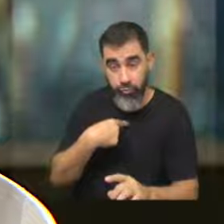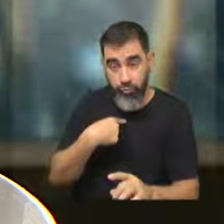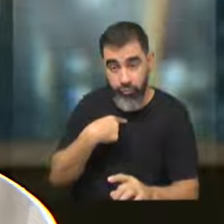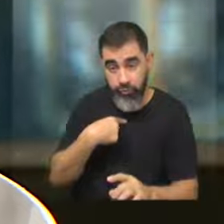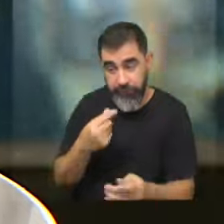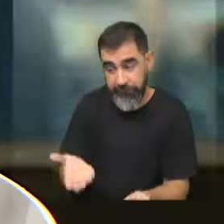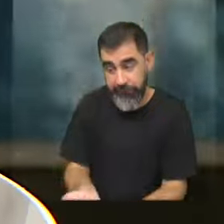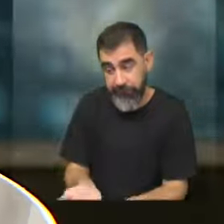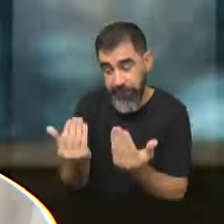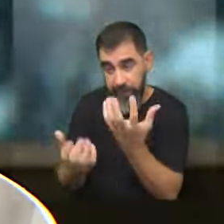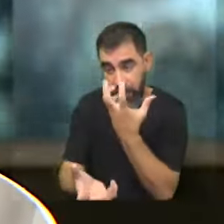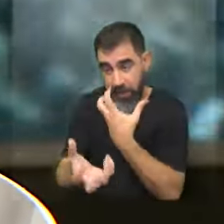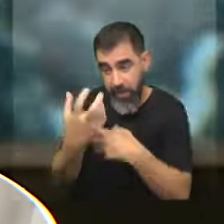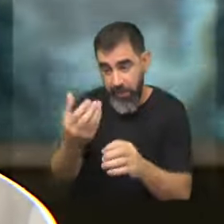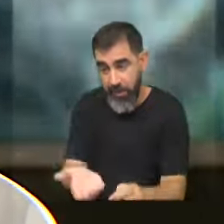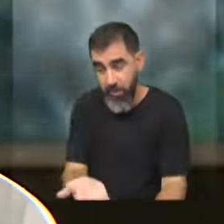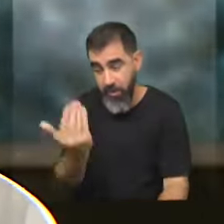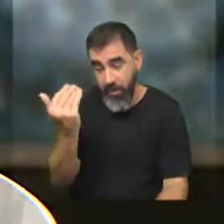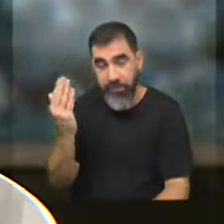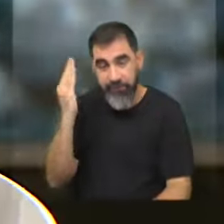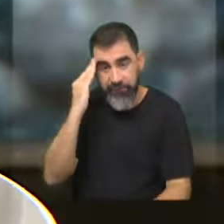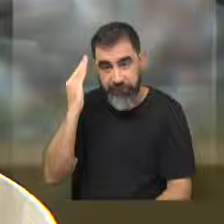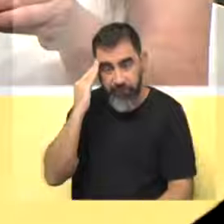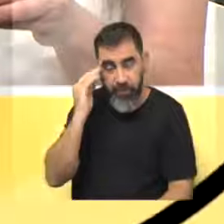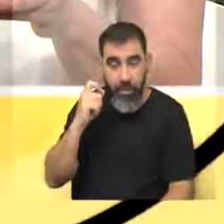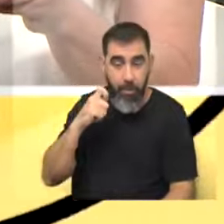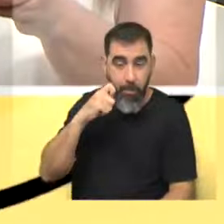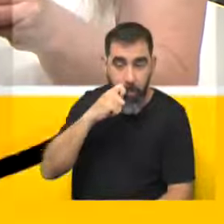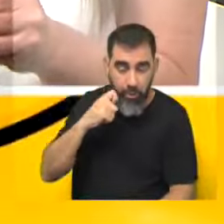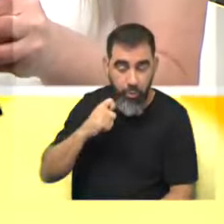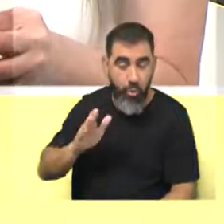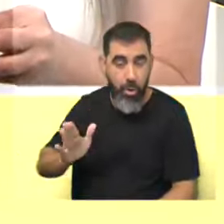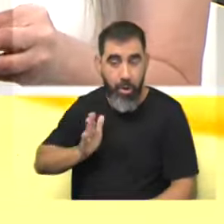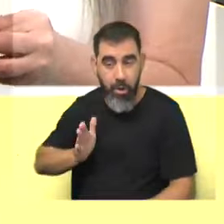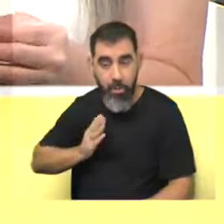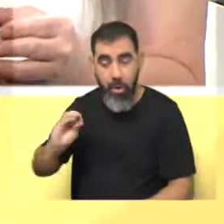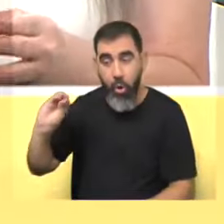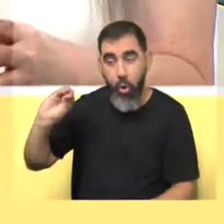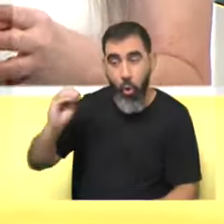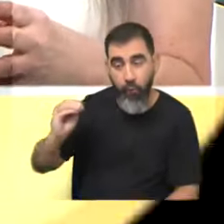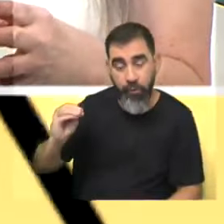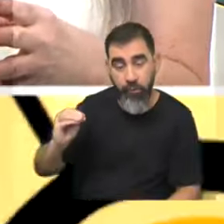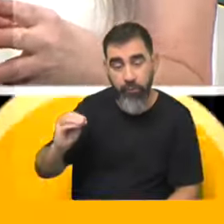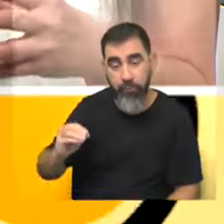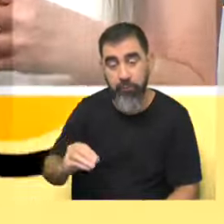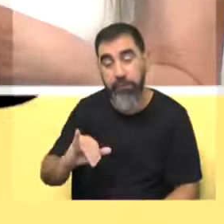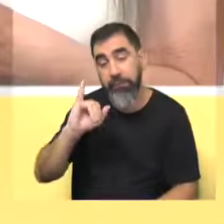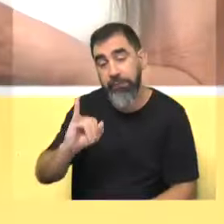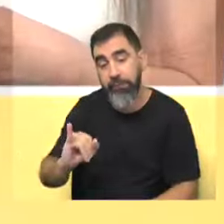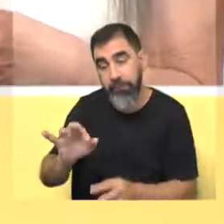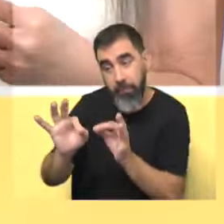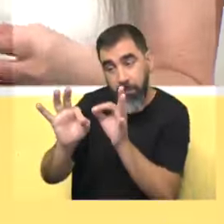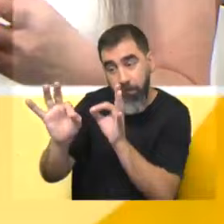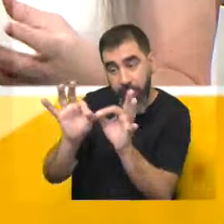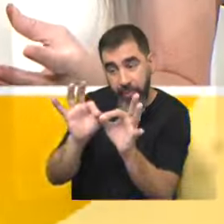el individuo de adentro de la cueva, yo ya sabía si era macho, hembra o juvenil. En el caso de tener que tomar